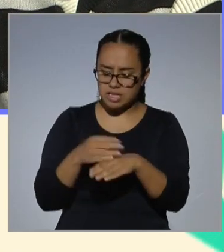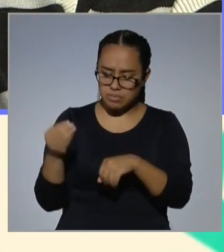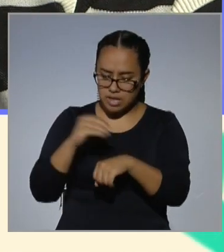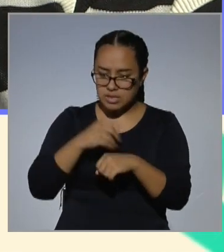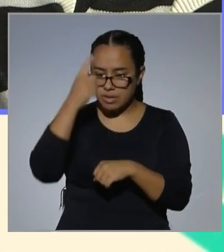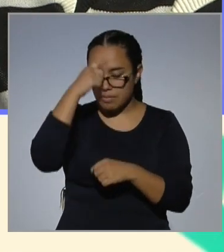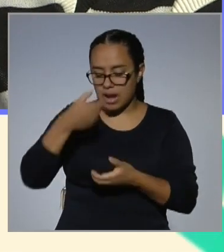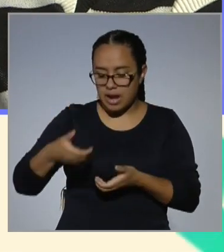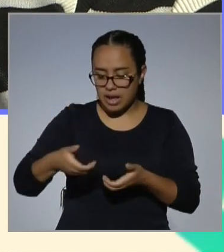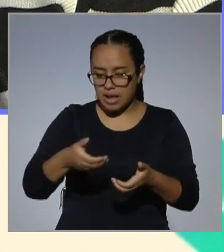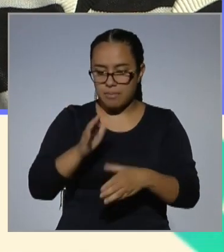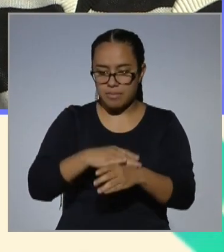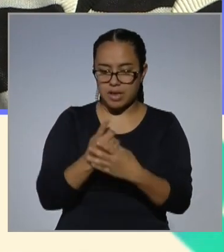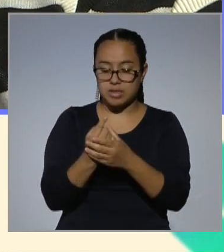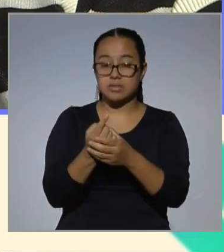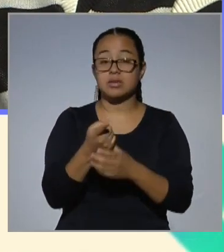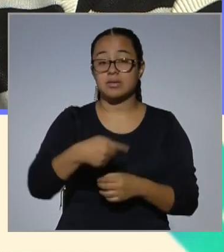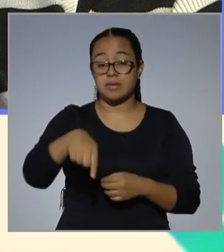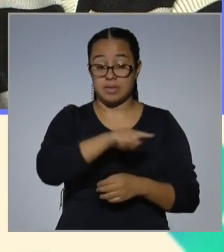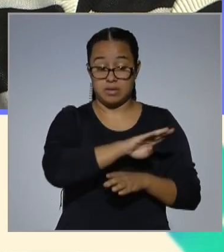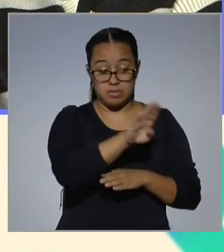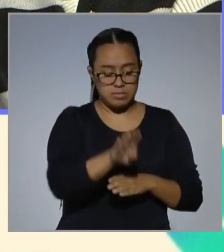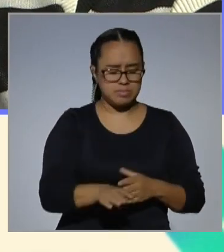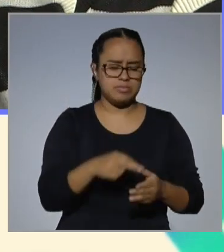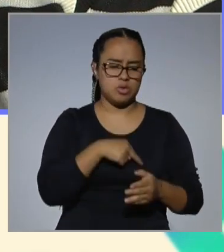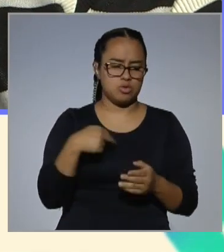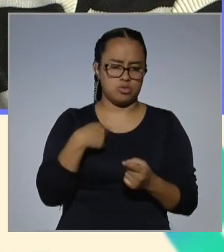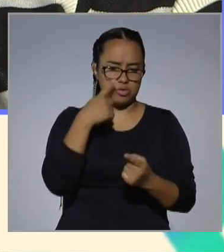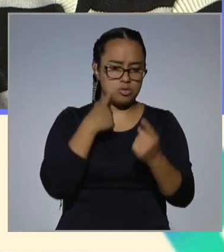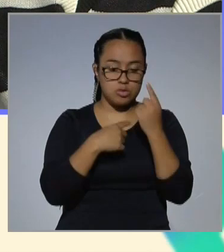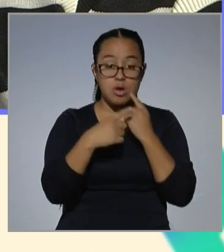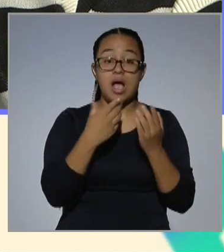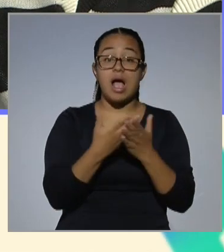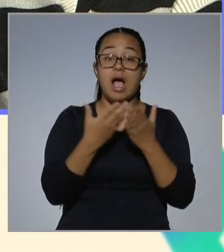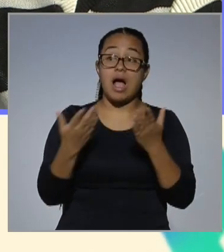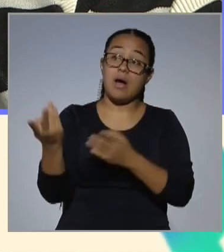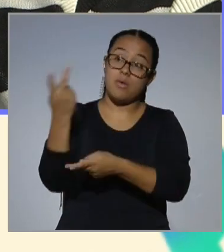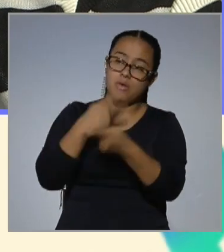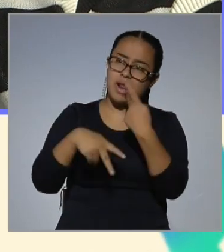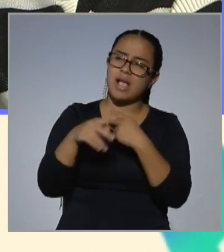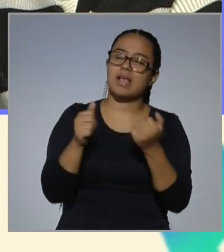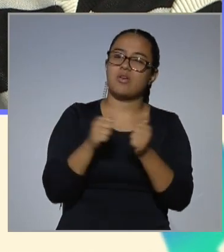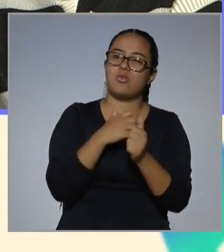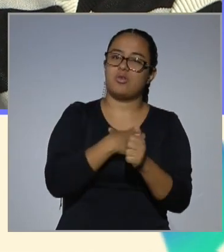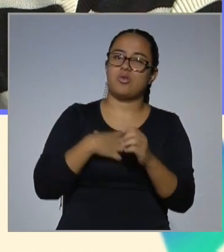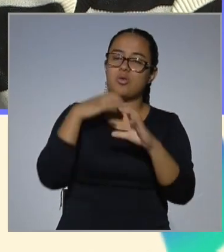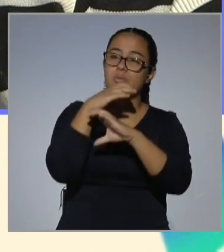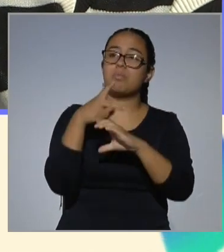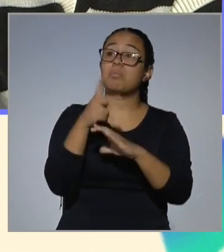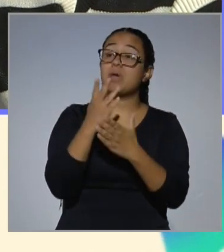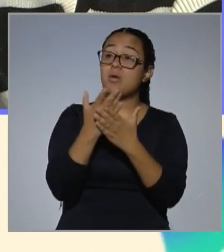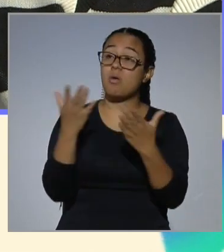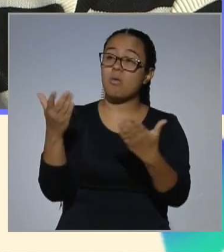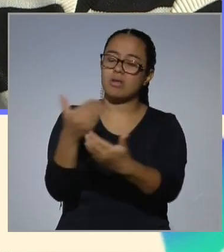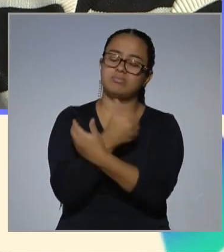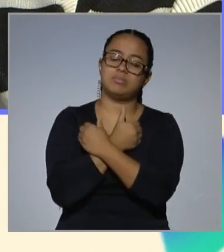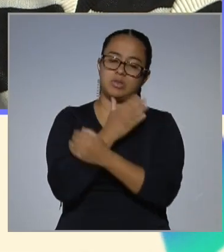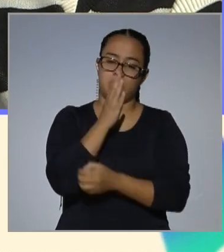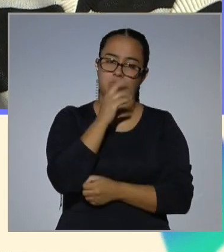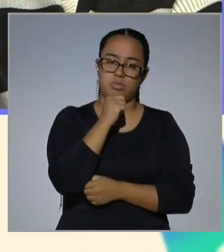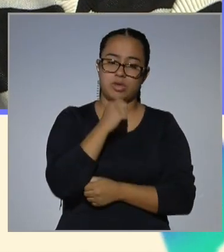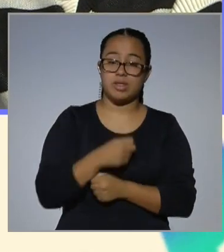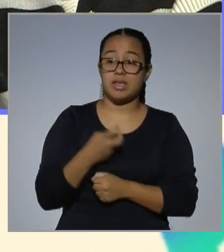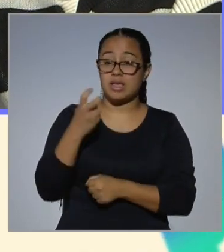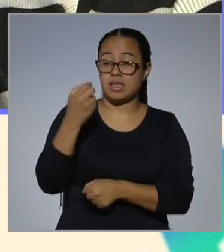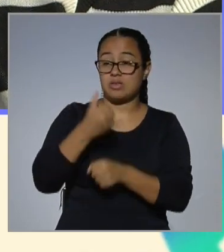camino. Llorando los despedimos cuando nos abandonaron, cantando los recibimos y sin poder abrazarlos. Inocentes criaturitas